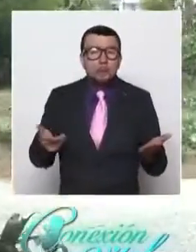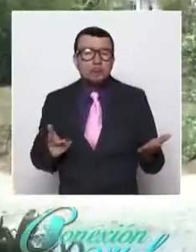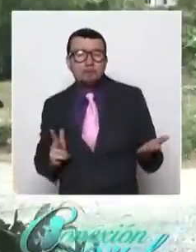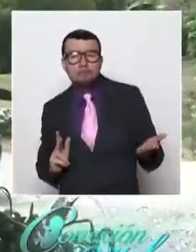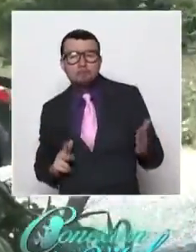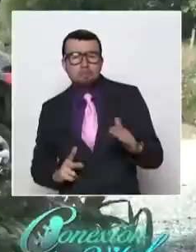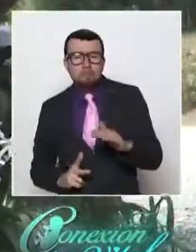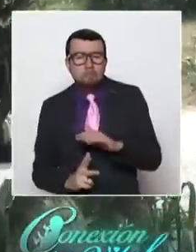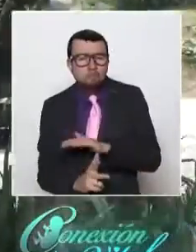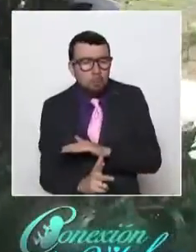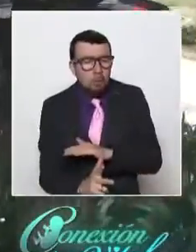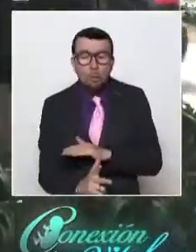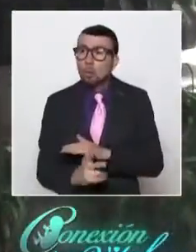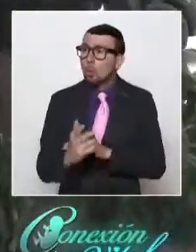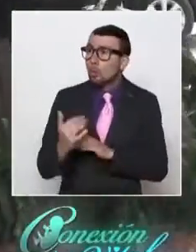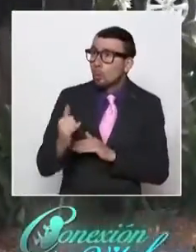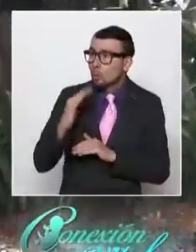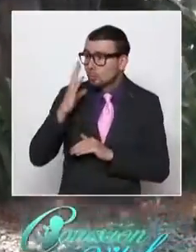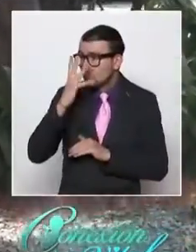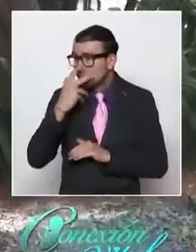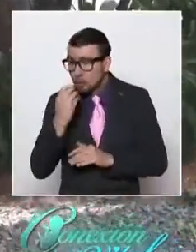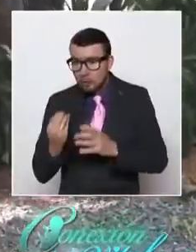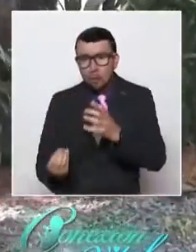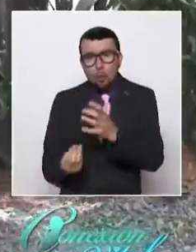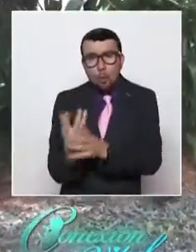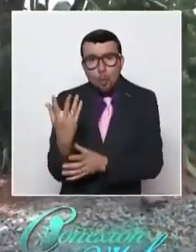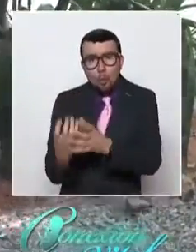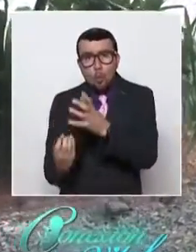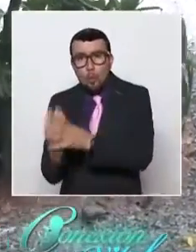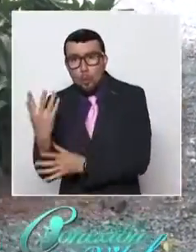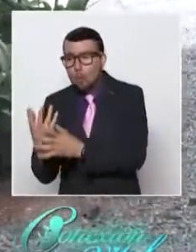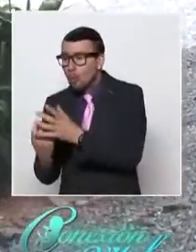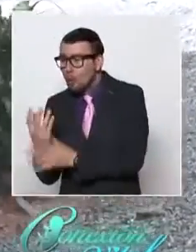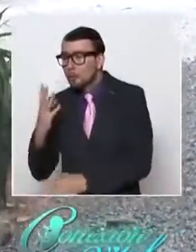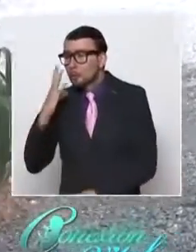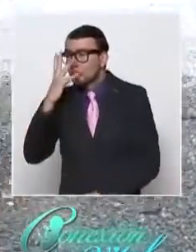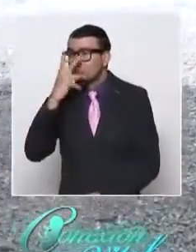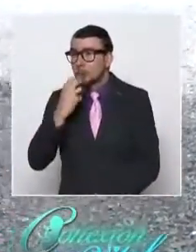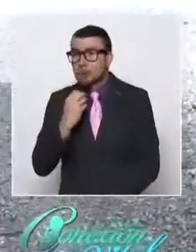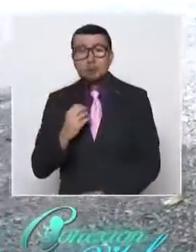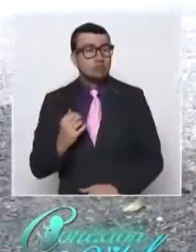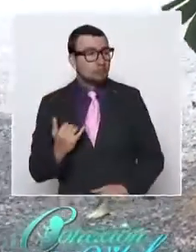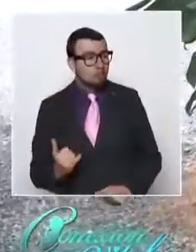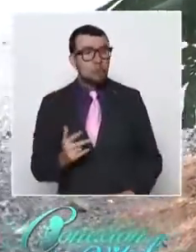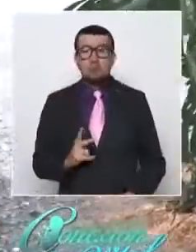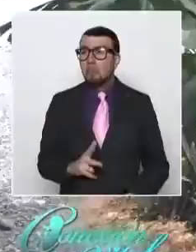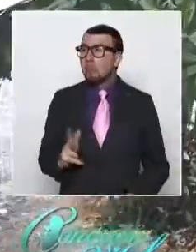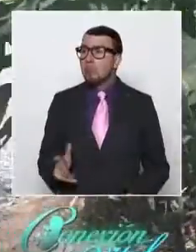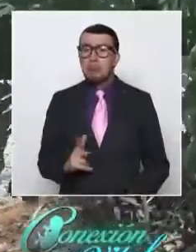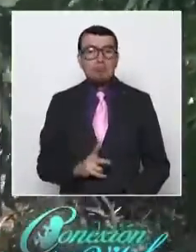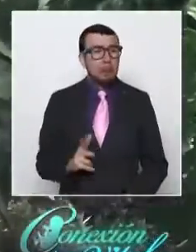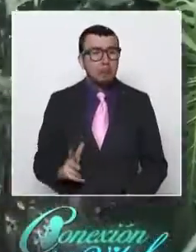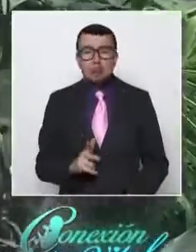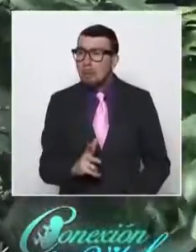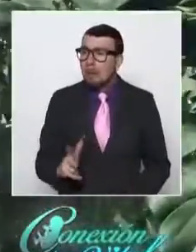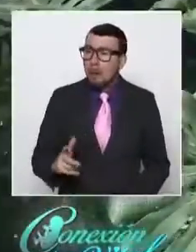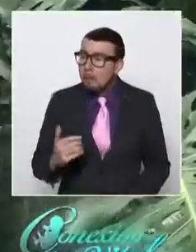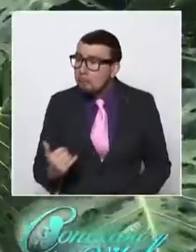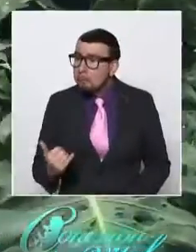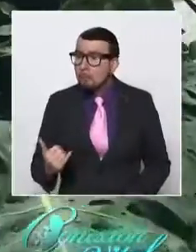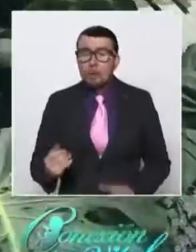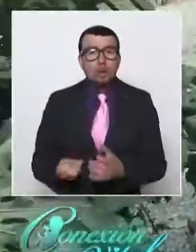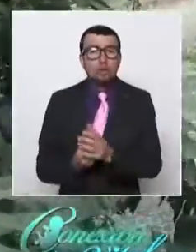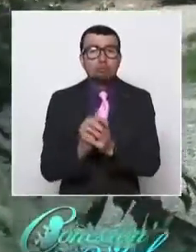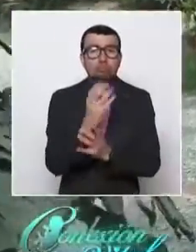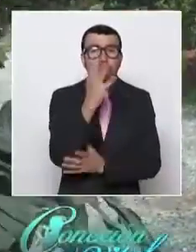espacio con huertas, entran ustedes a un sitio donde la naturaleza rodea el proceso de